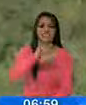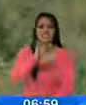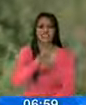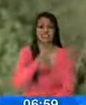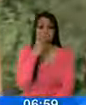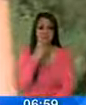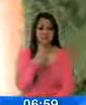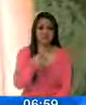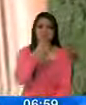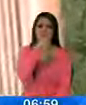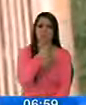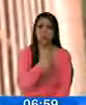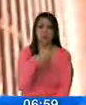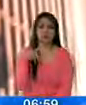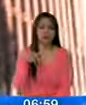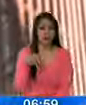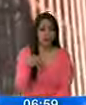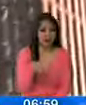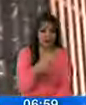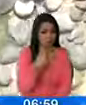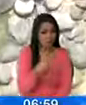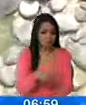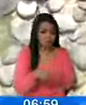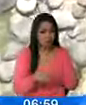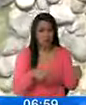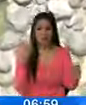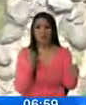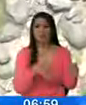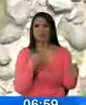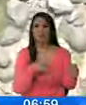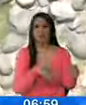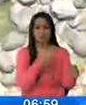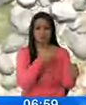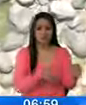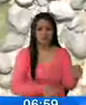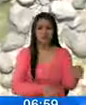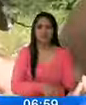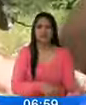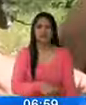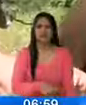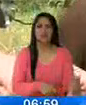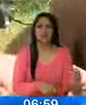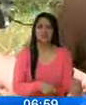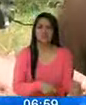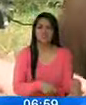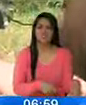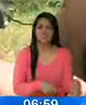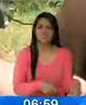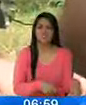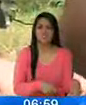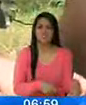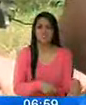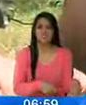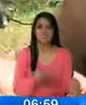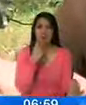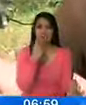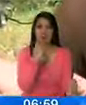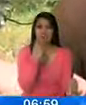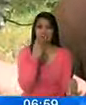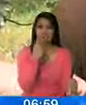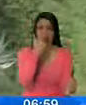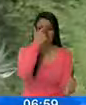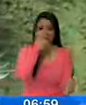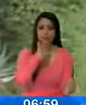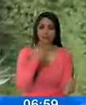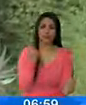caminó en esa dirección y confirmó que se trataba de una persona que cargaba una maleta. Le vi toda esa parte de aquí de lo que es la